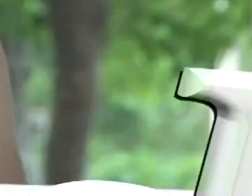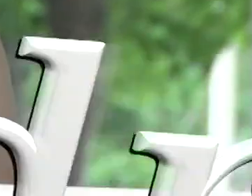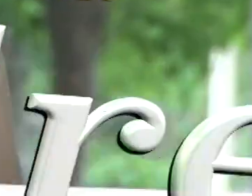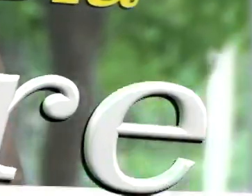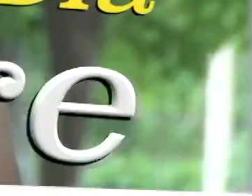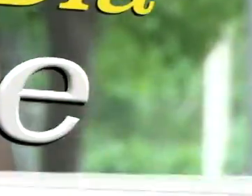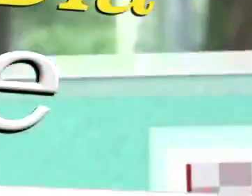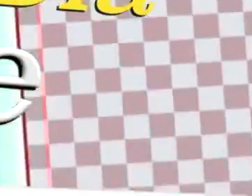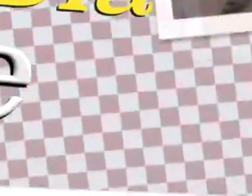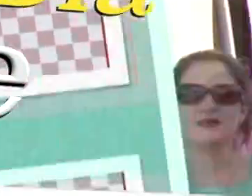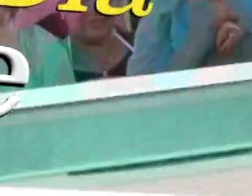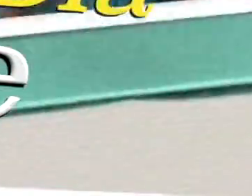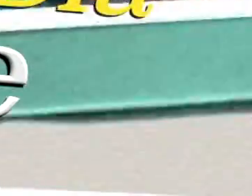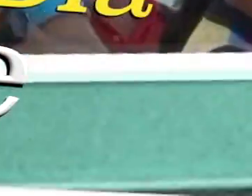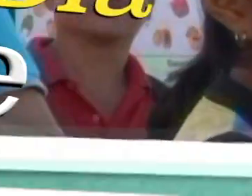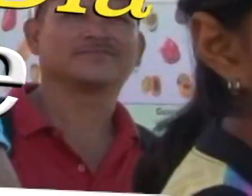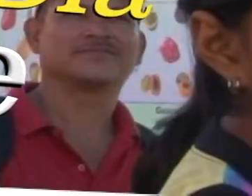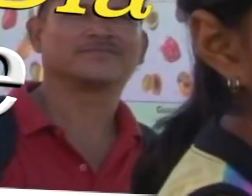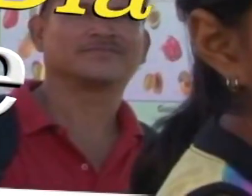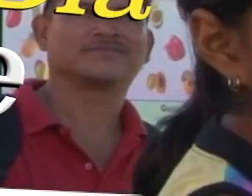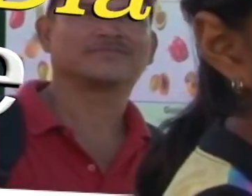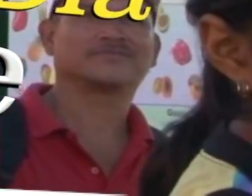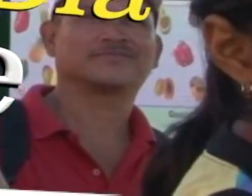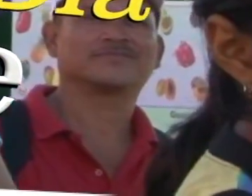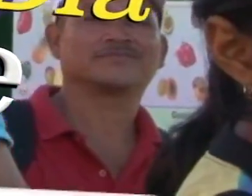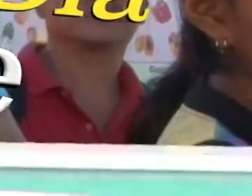Es un buen tipo, mi viejo,